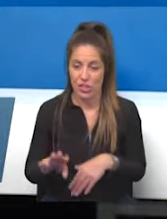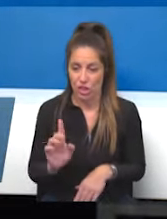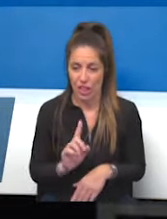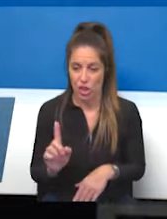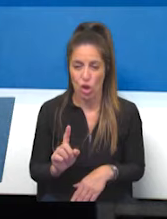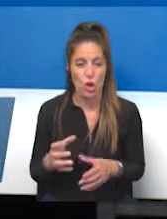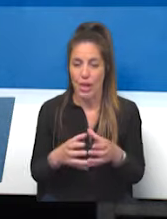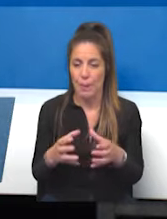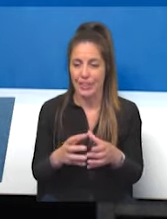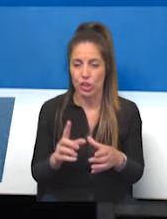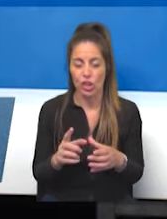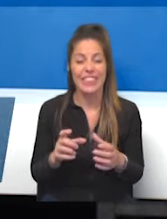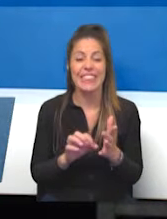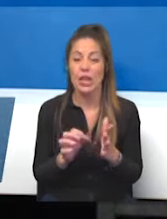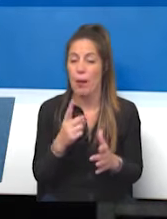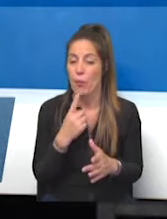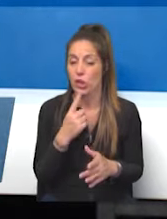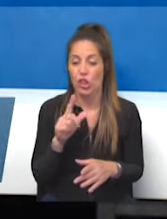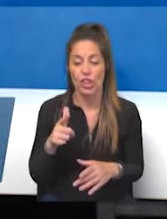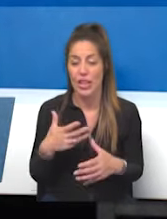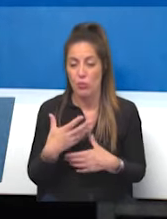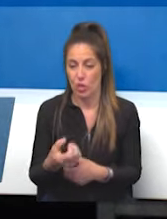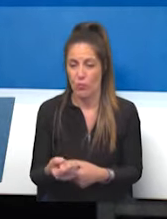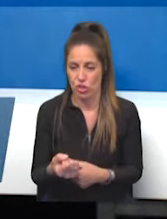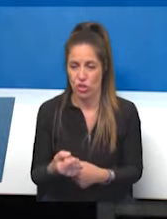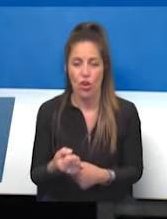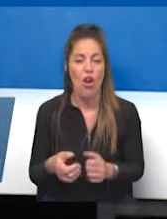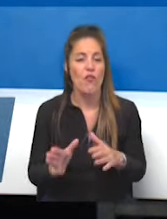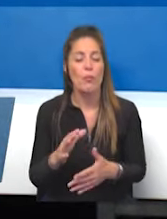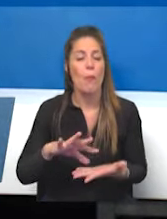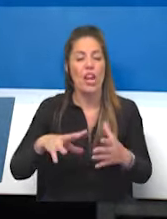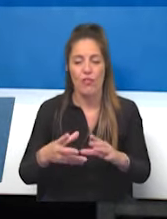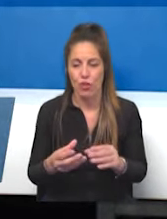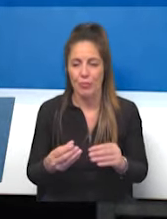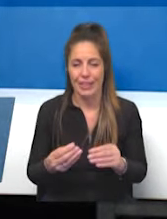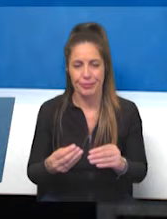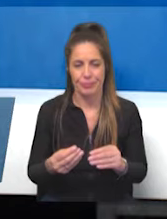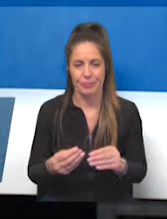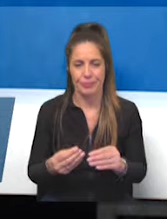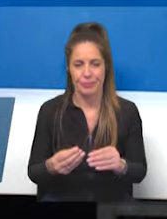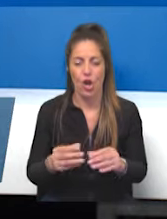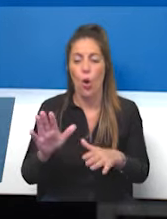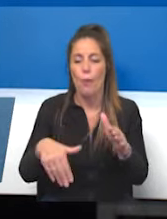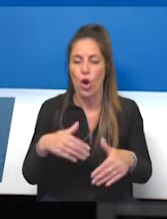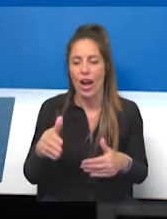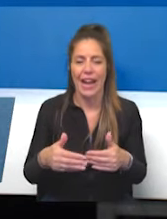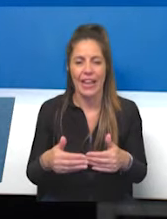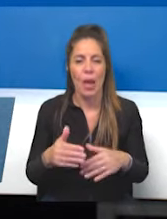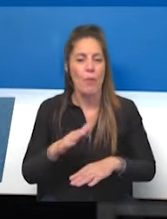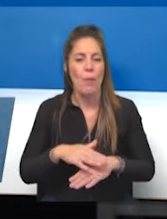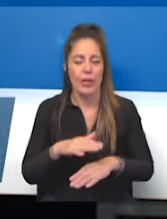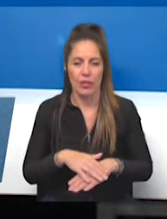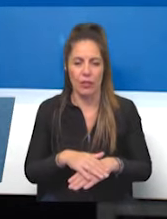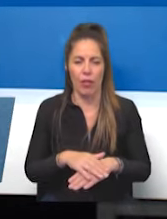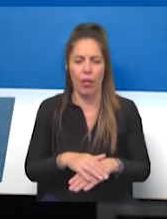no el partido en el sistema político no teníamos apoyo fuimos por el mecanismo de convocar la instancia a través